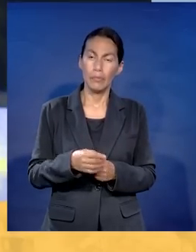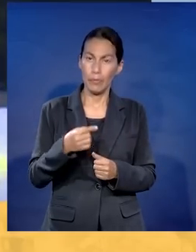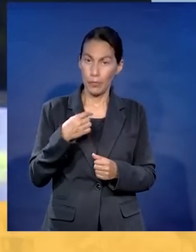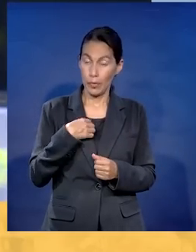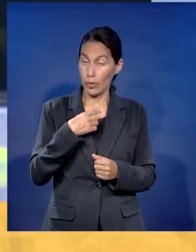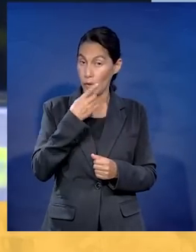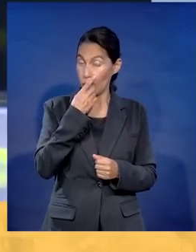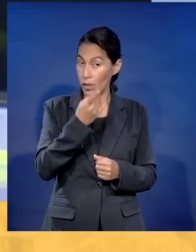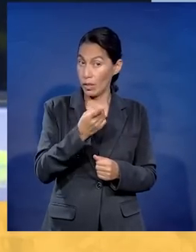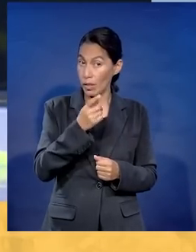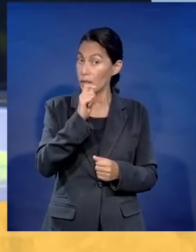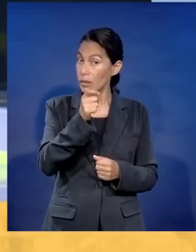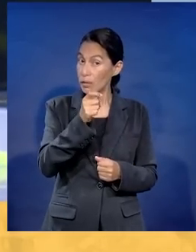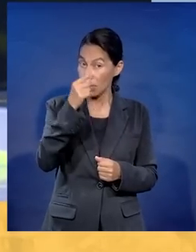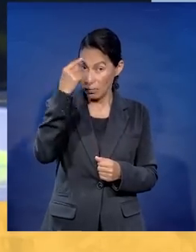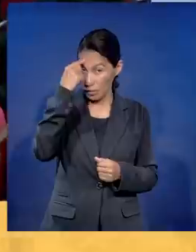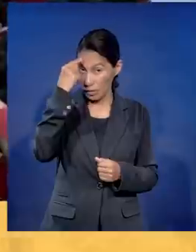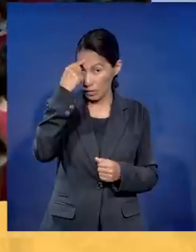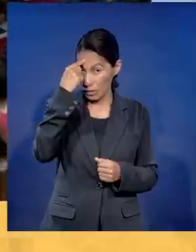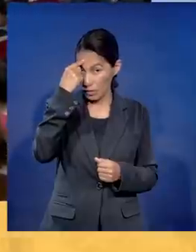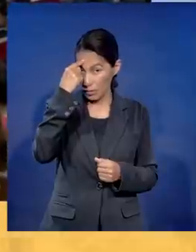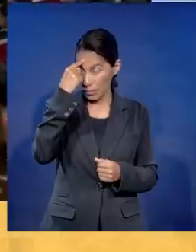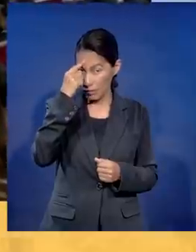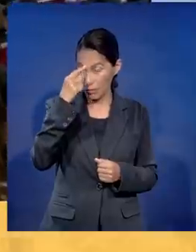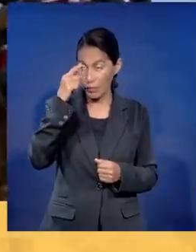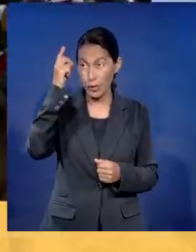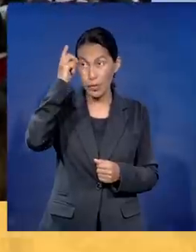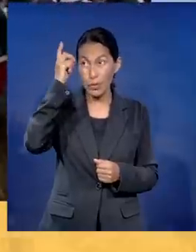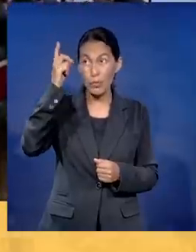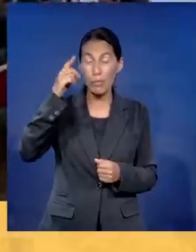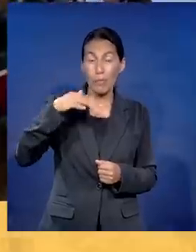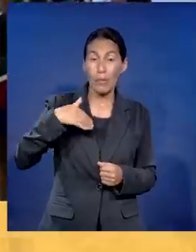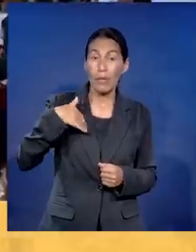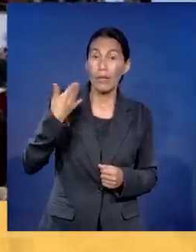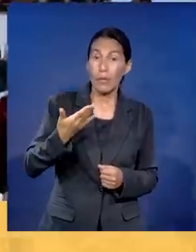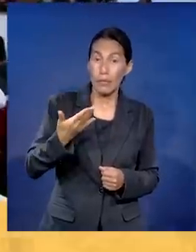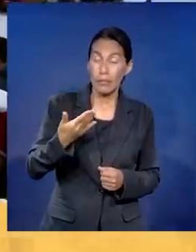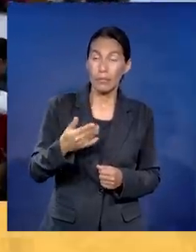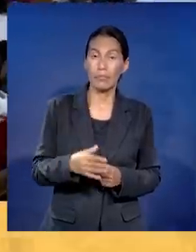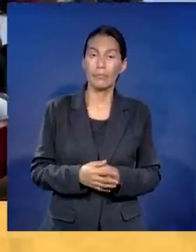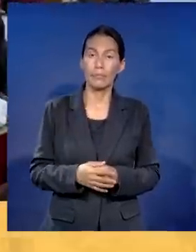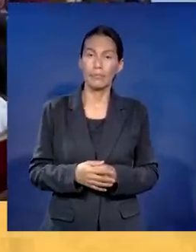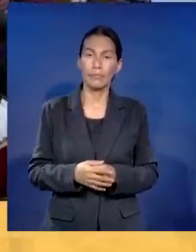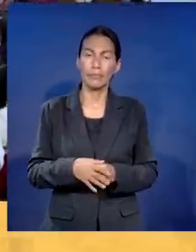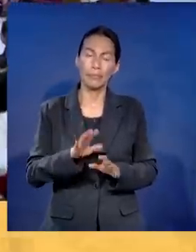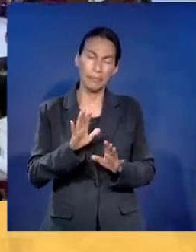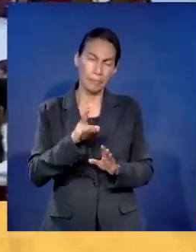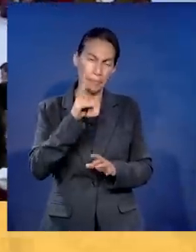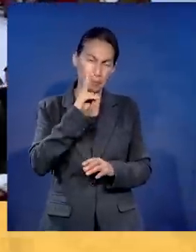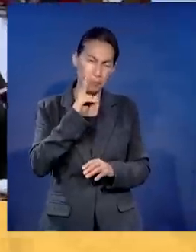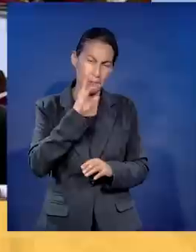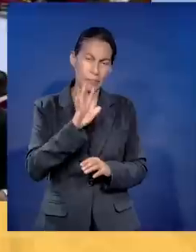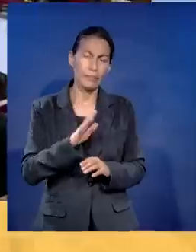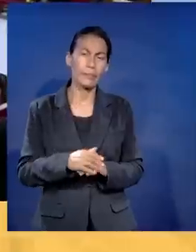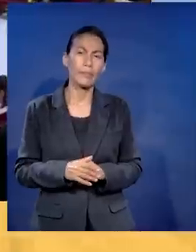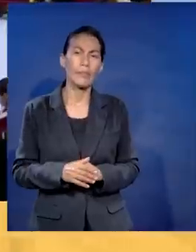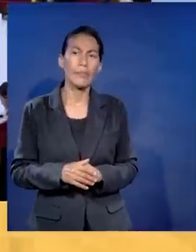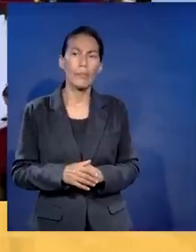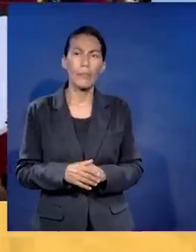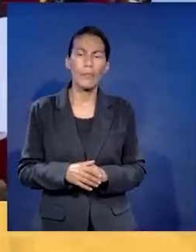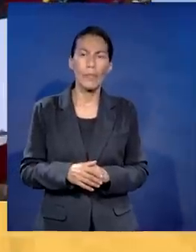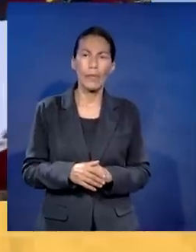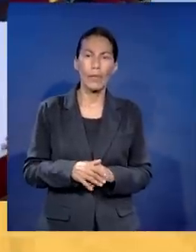ocurre en la mente de una persona cuando es convertida porque ese es un milagro del Espíritu Santo solamente es una propuesta